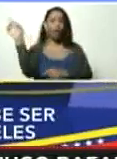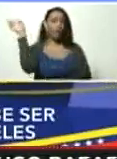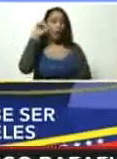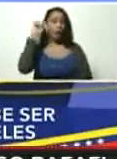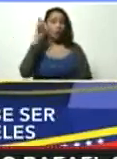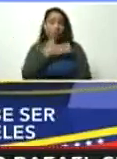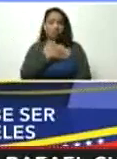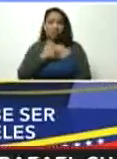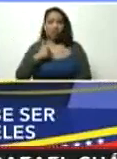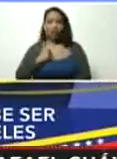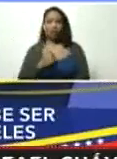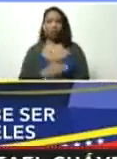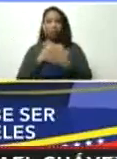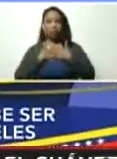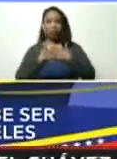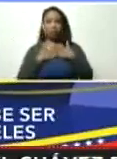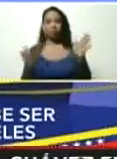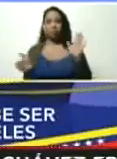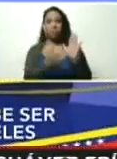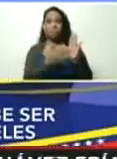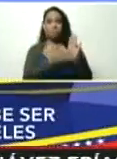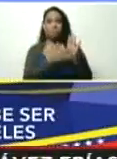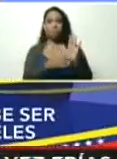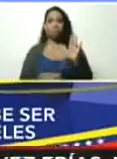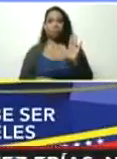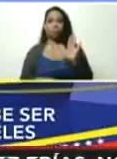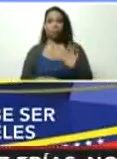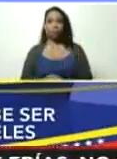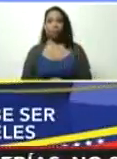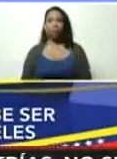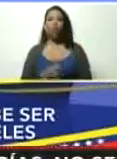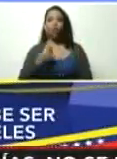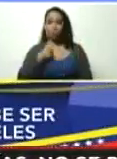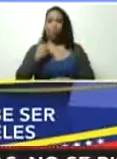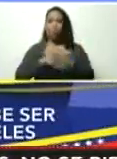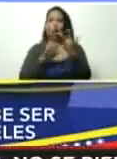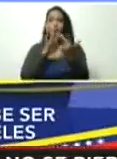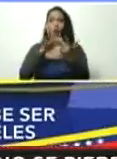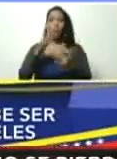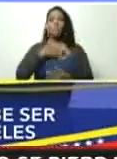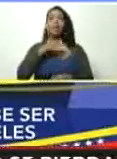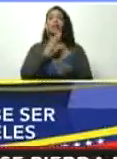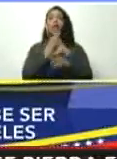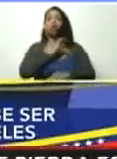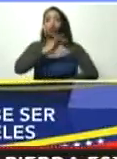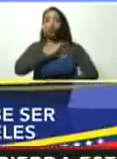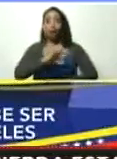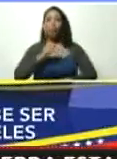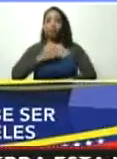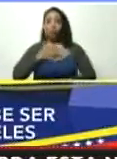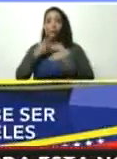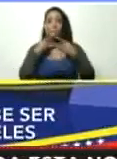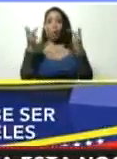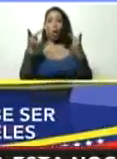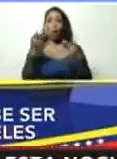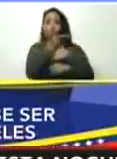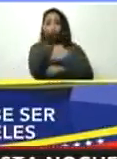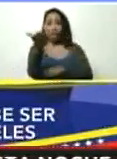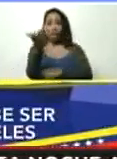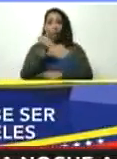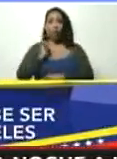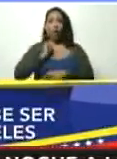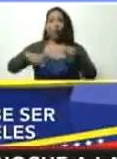quieran plegarse, pegarse. Yo la voy a transmitir en mis redes sociales también, para que ustedes desde donde